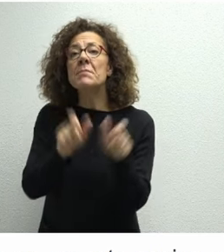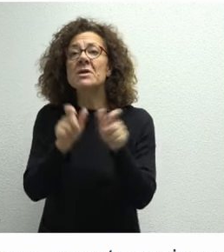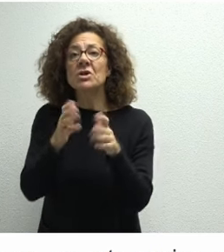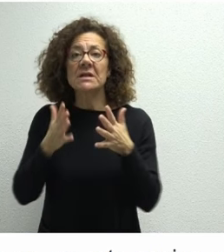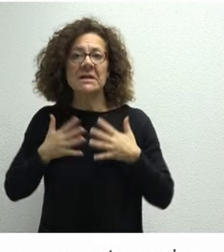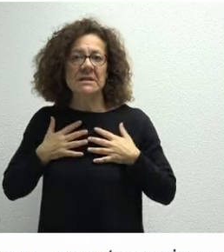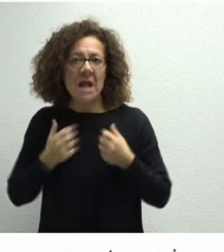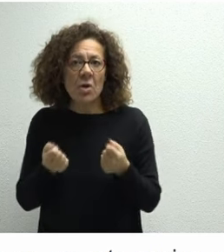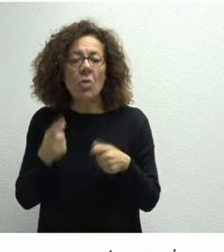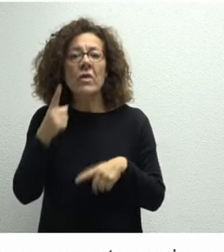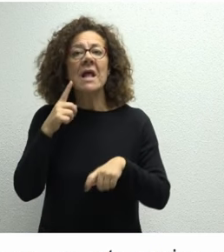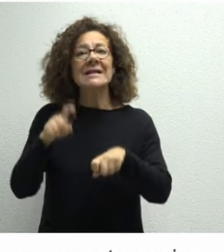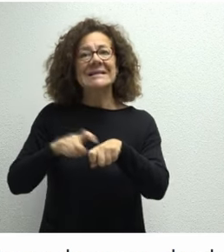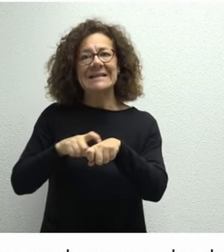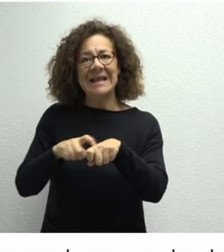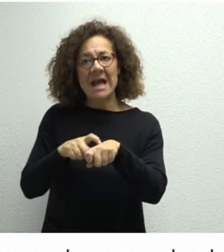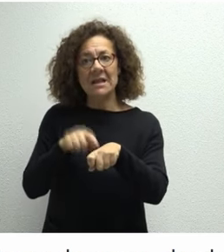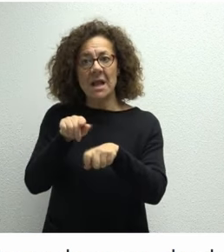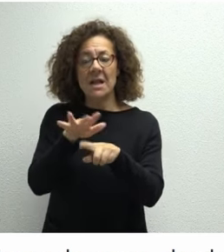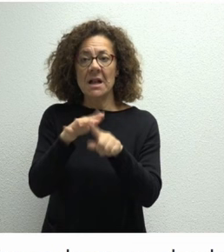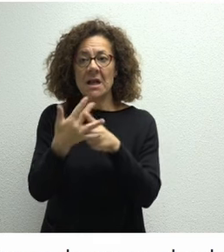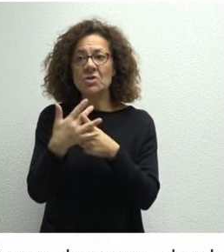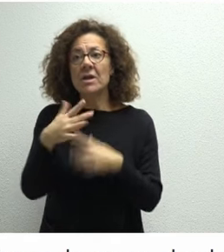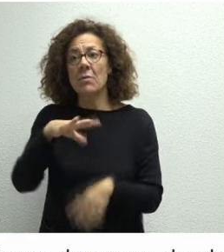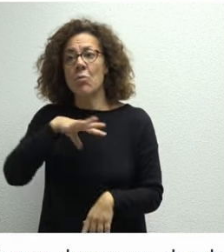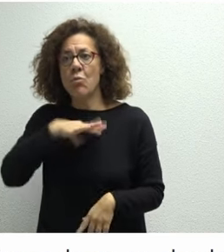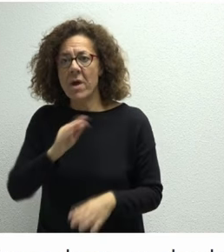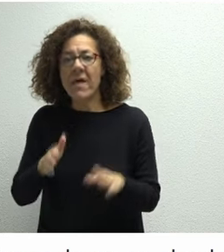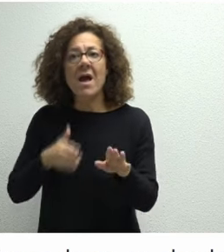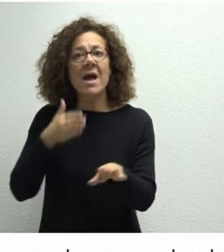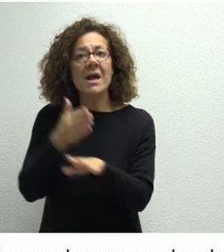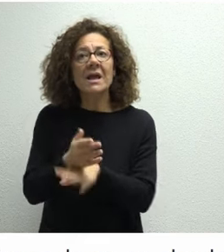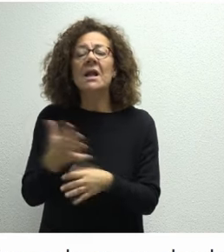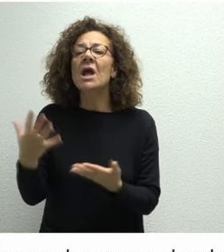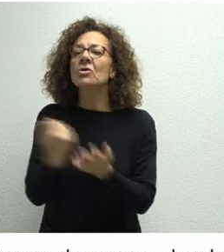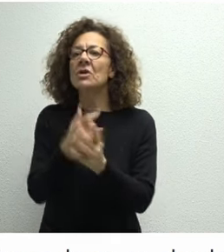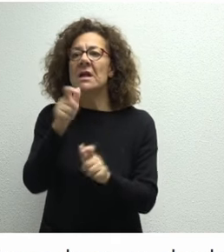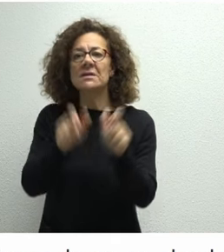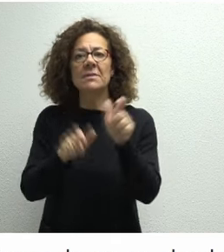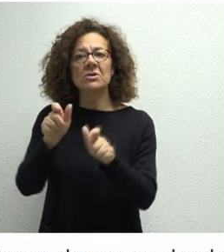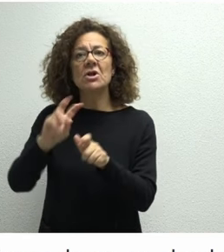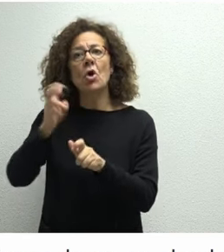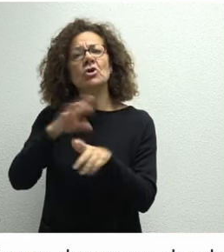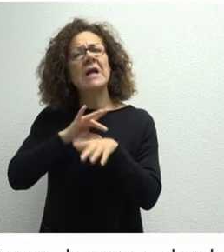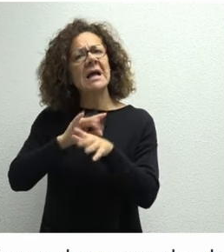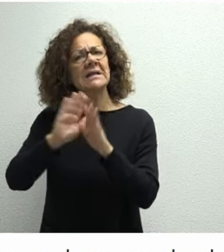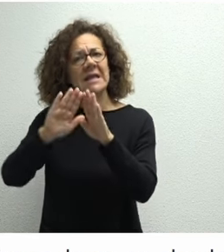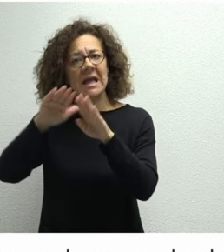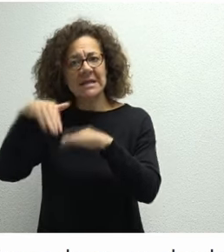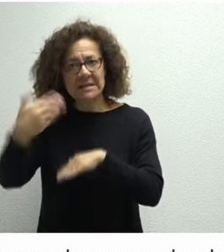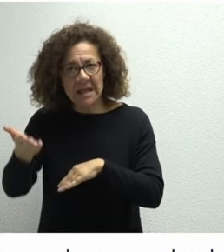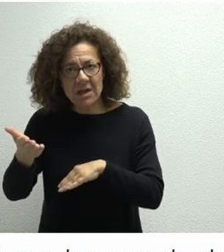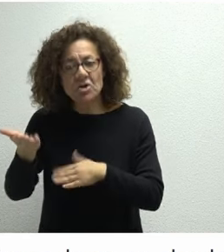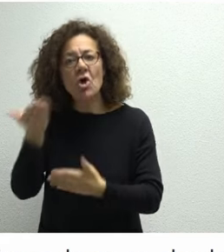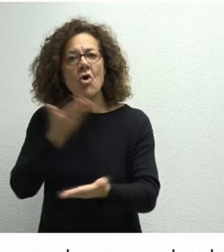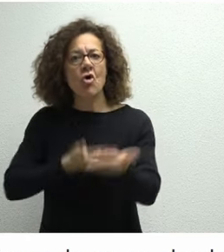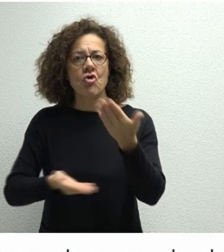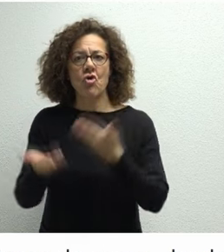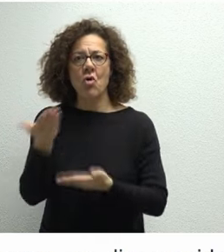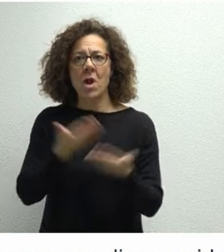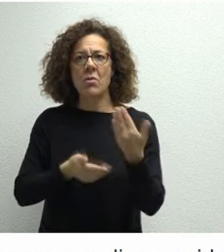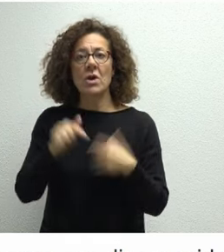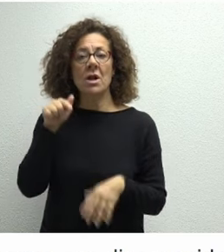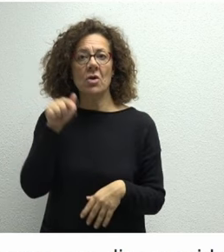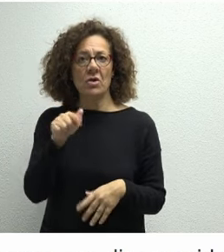salud el psiquiatra no en el caso de de que pueda acudir y todas las personas otros agentes externos que que colaboren en